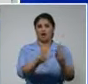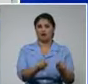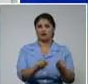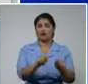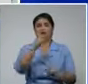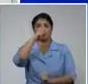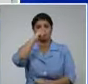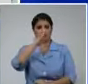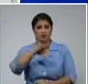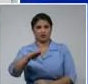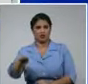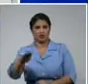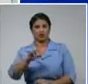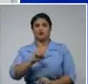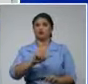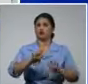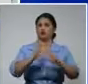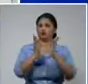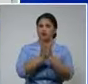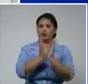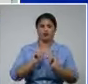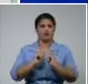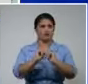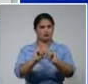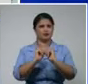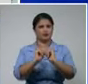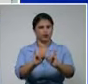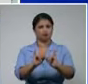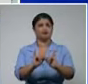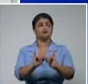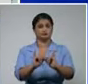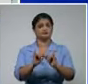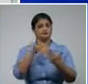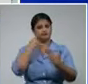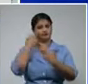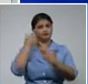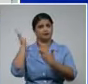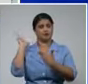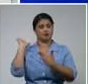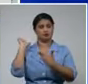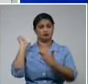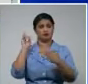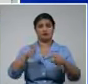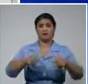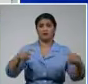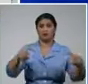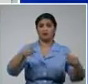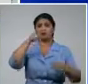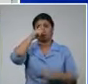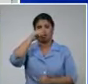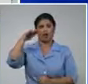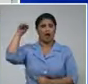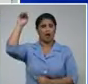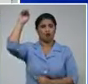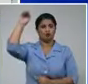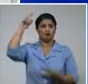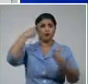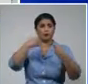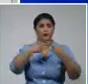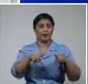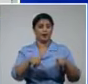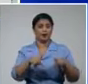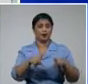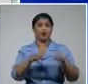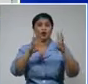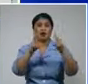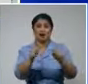de adultos y de adultos mayores. El mayor número es adultos, pero la cifra de casos pediátricos no